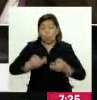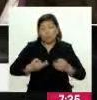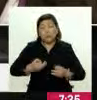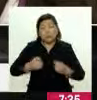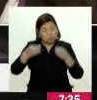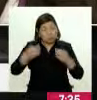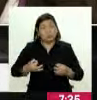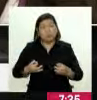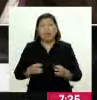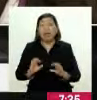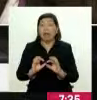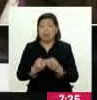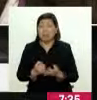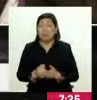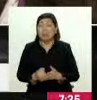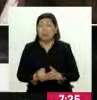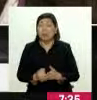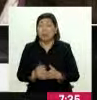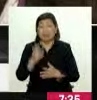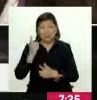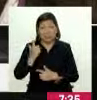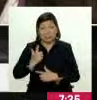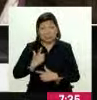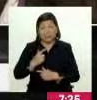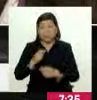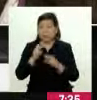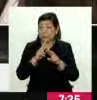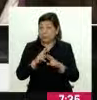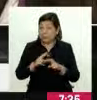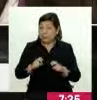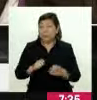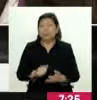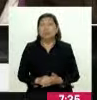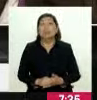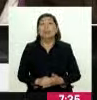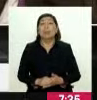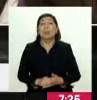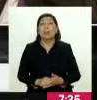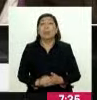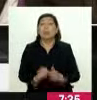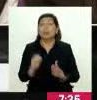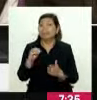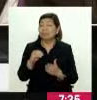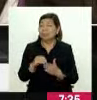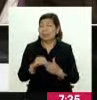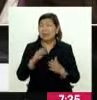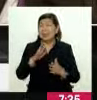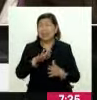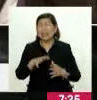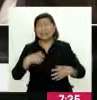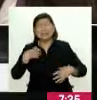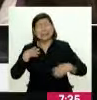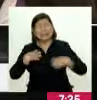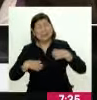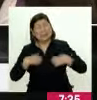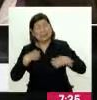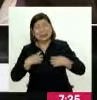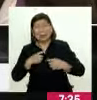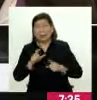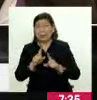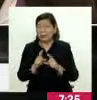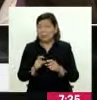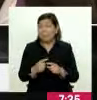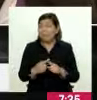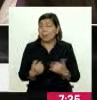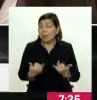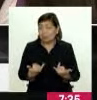En su momento, cuando se anunció el fuero militar para las investigaciones, se puso el grito en el cielo, básicamente, ¿no? Hubo muchos cuestionamientos,